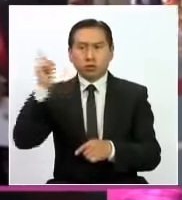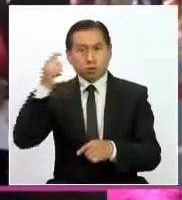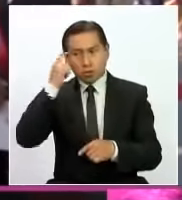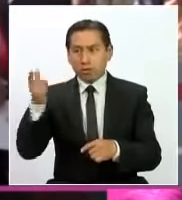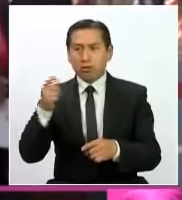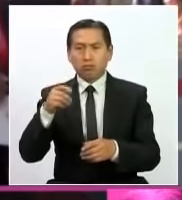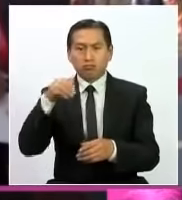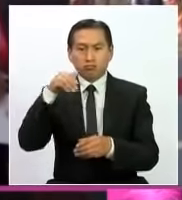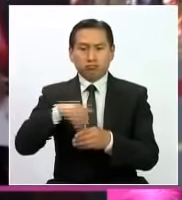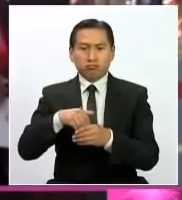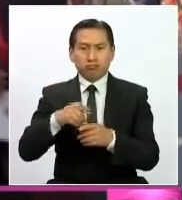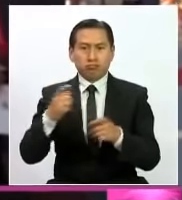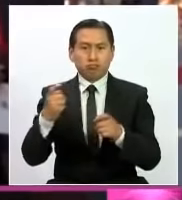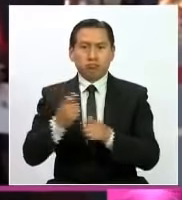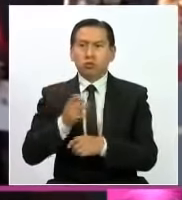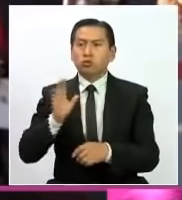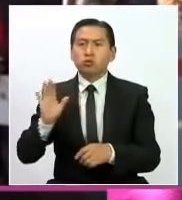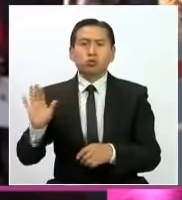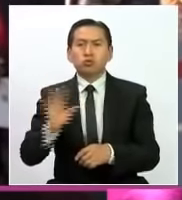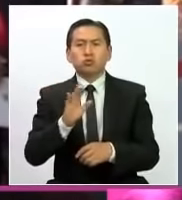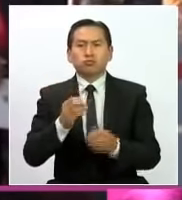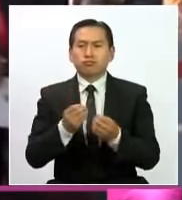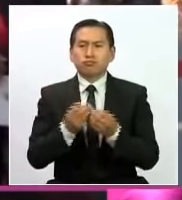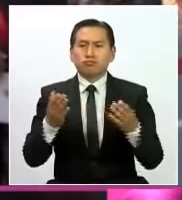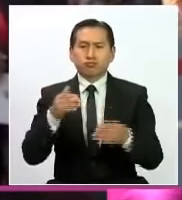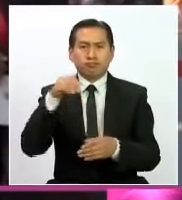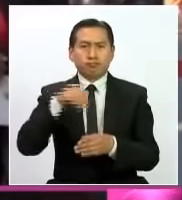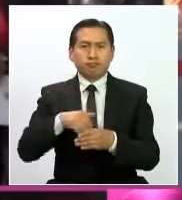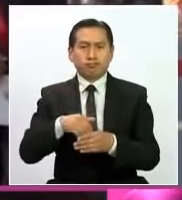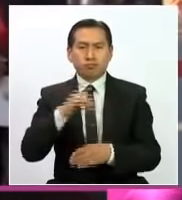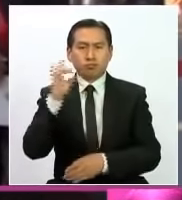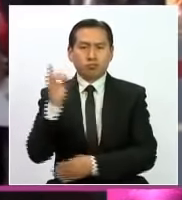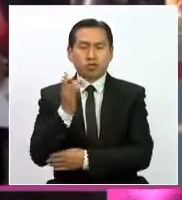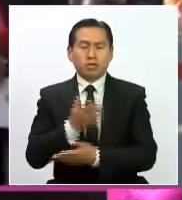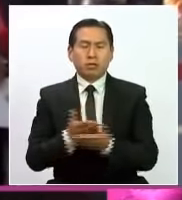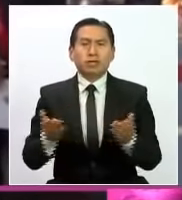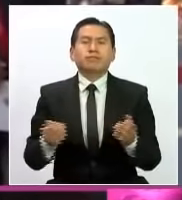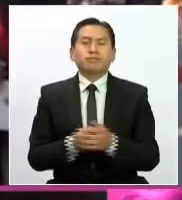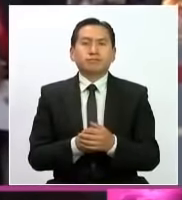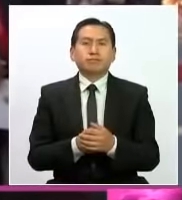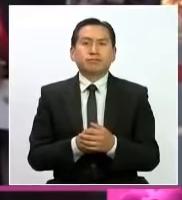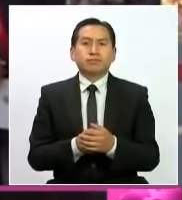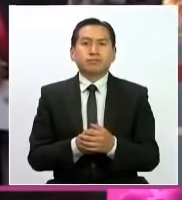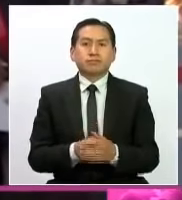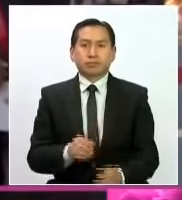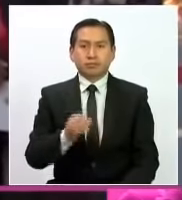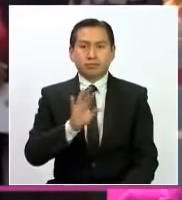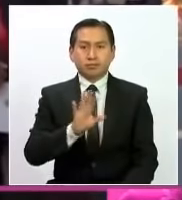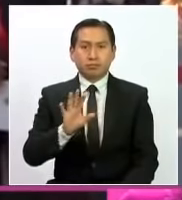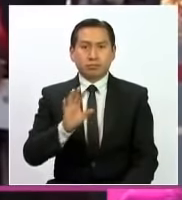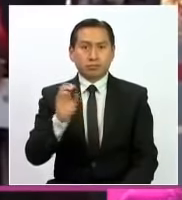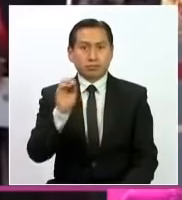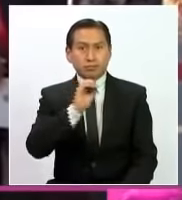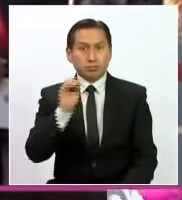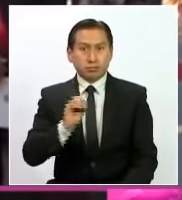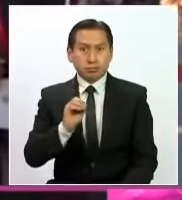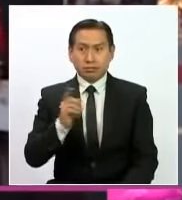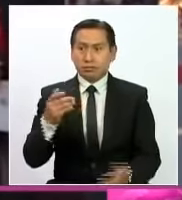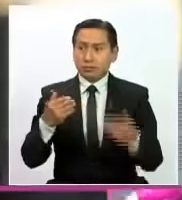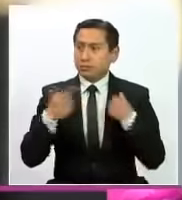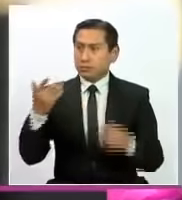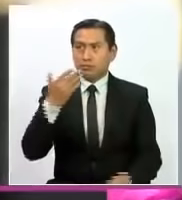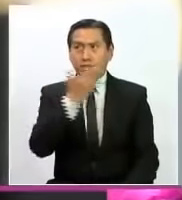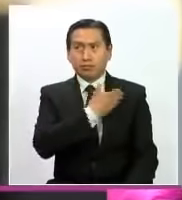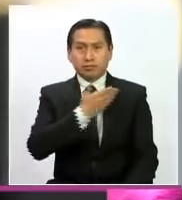sido elegido por la voluntad mayoritaria de nuestro pueblo boliviano. Ese 55% que ha obtenido nuestro